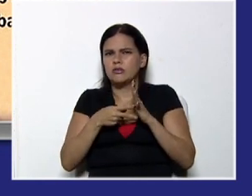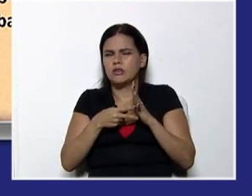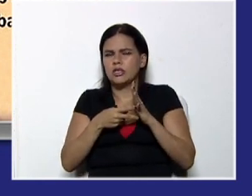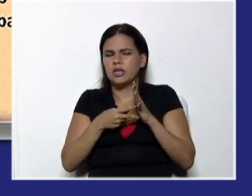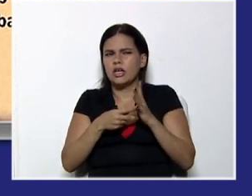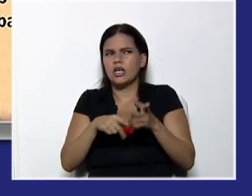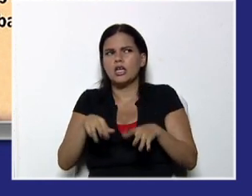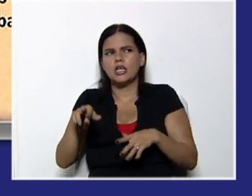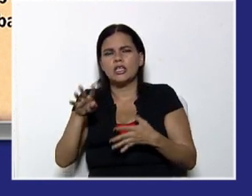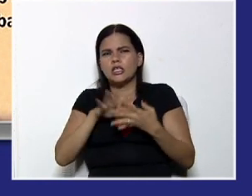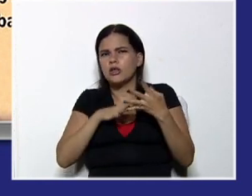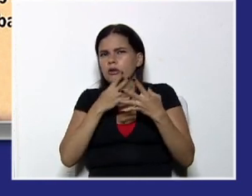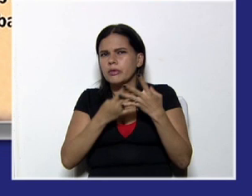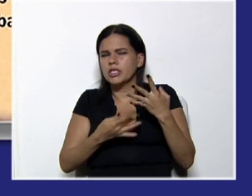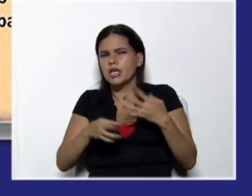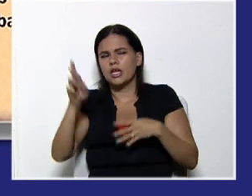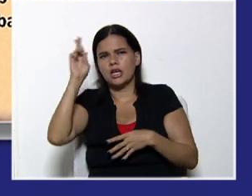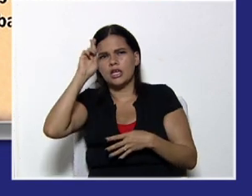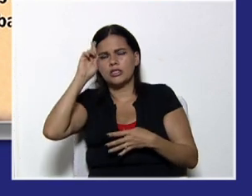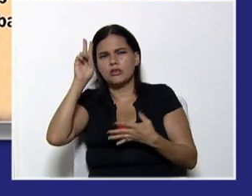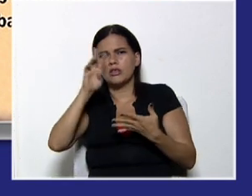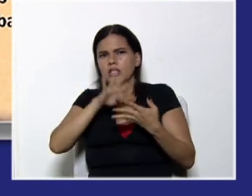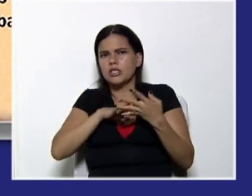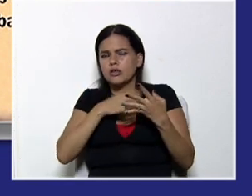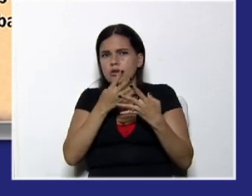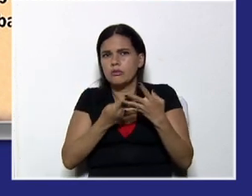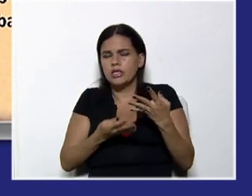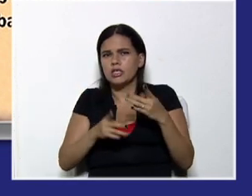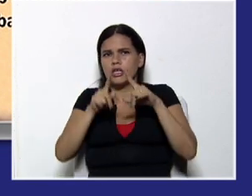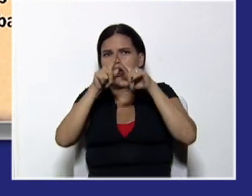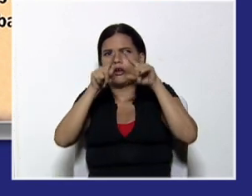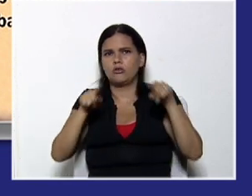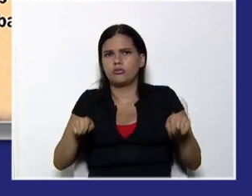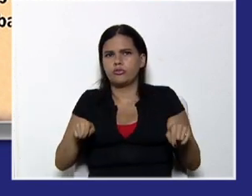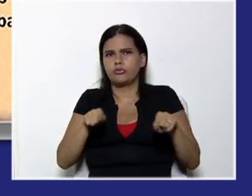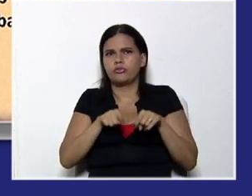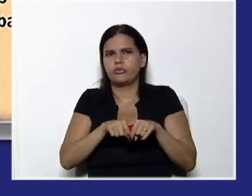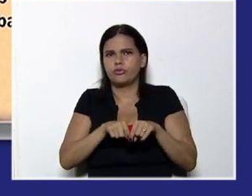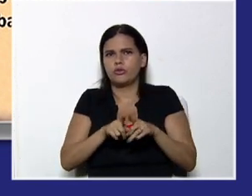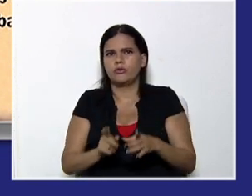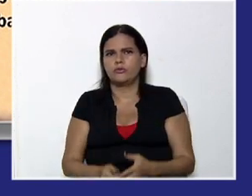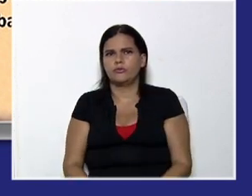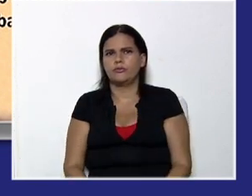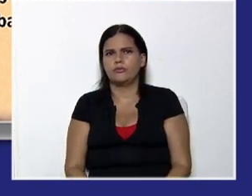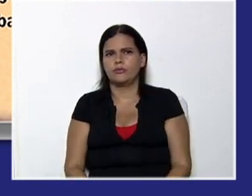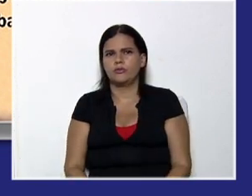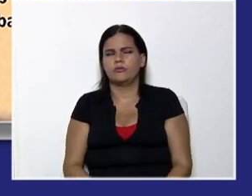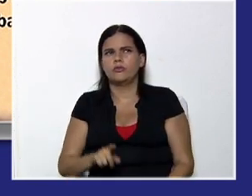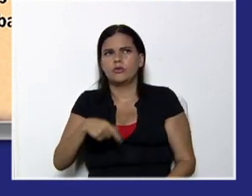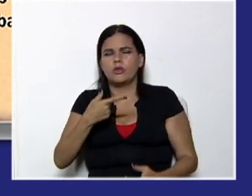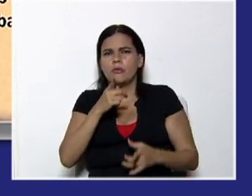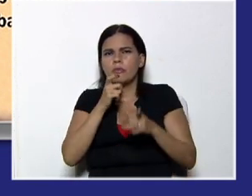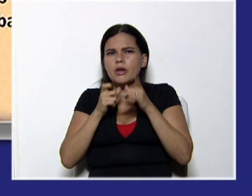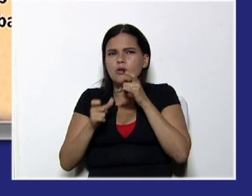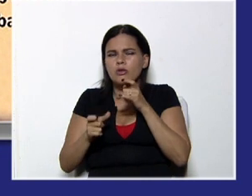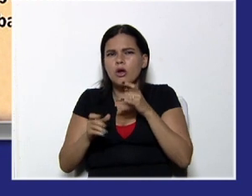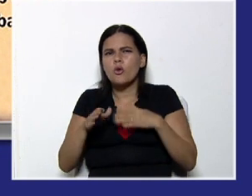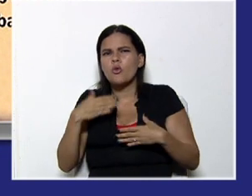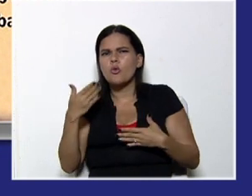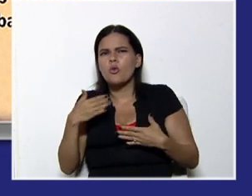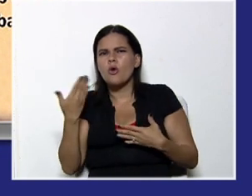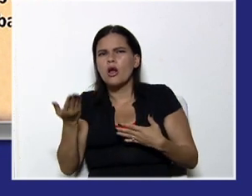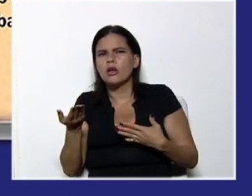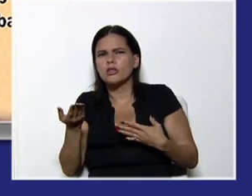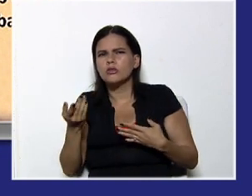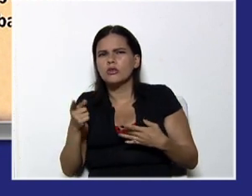razones trigonométricas en un triángulo rectángulo. La siguiente pregunta sería, ¿cuáles son las principales